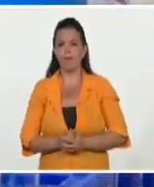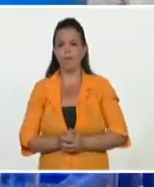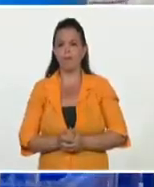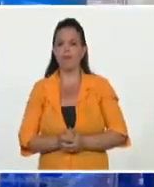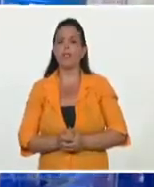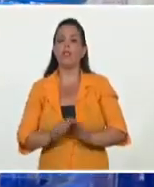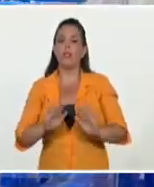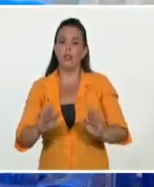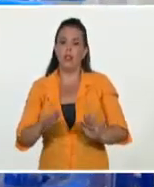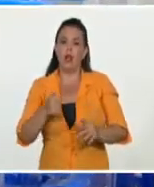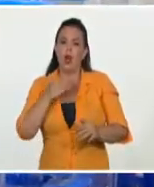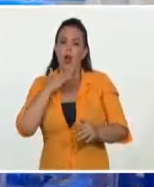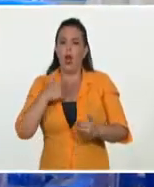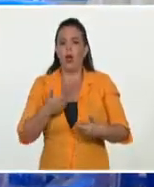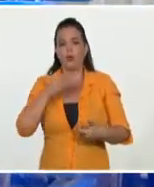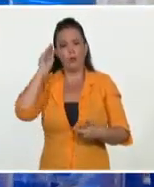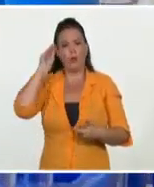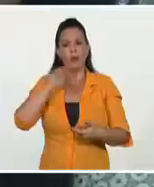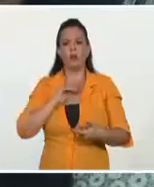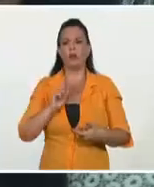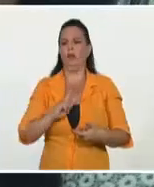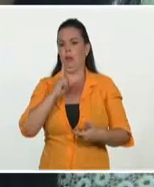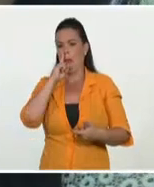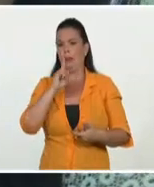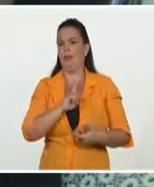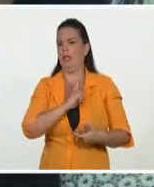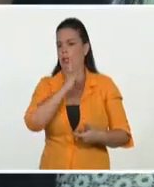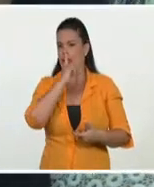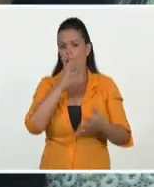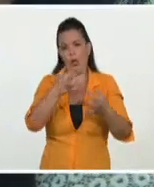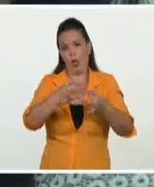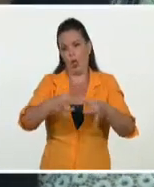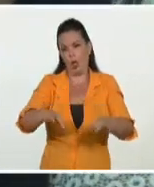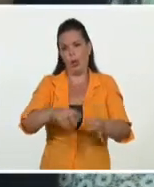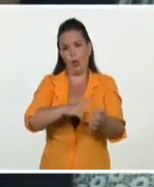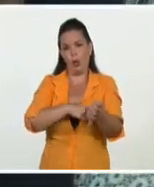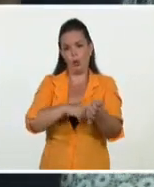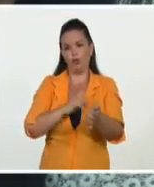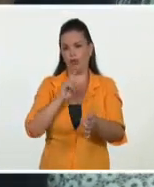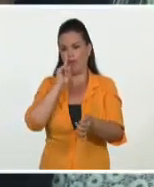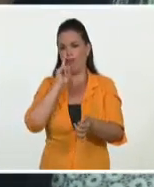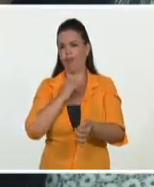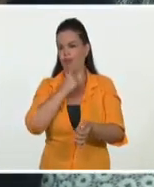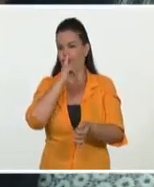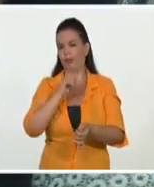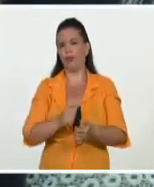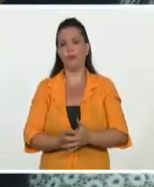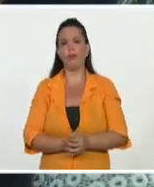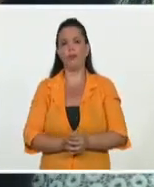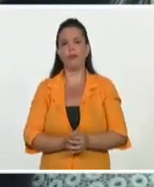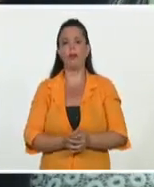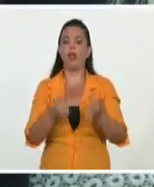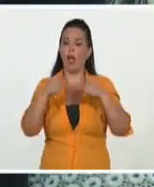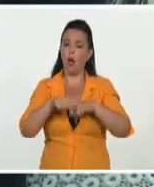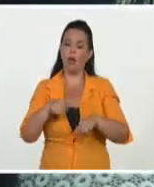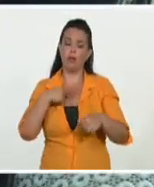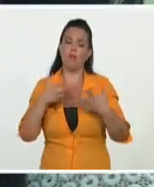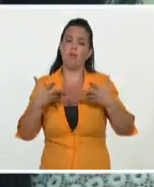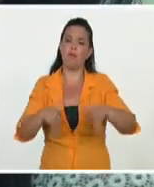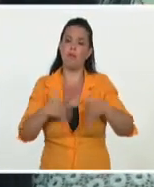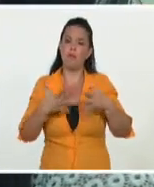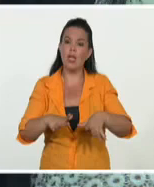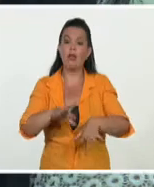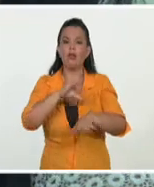control. Ya tuvimos el riesgo de enfermarnos, el miedo de exponer a la familia.